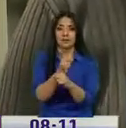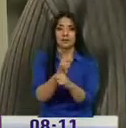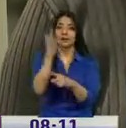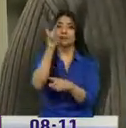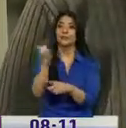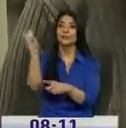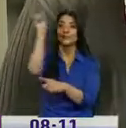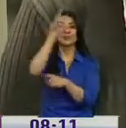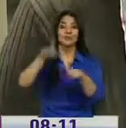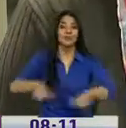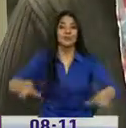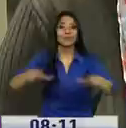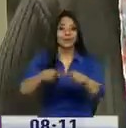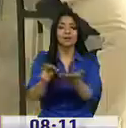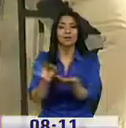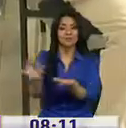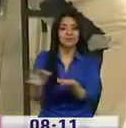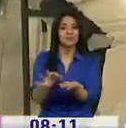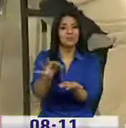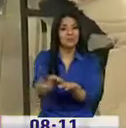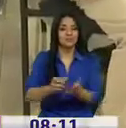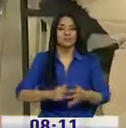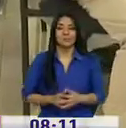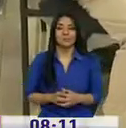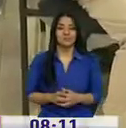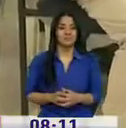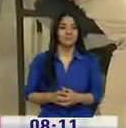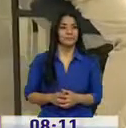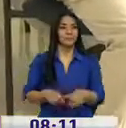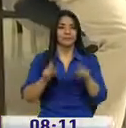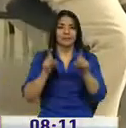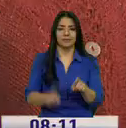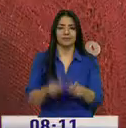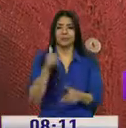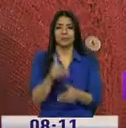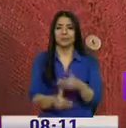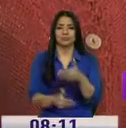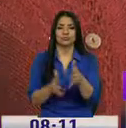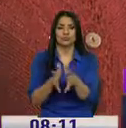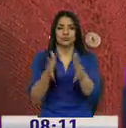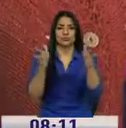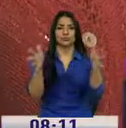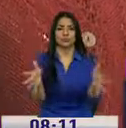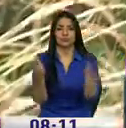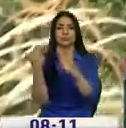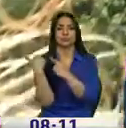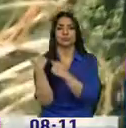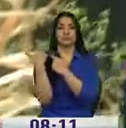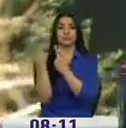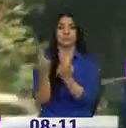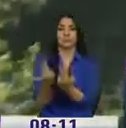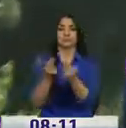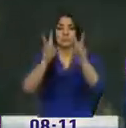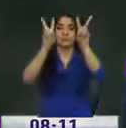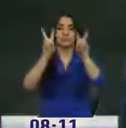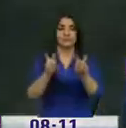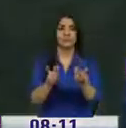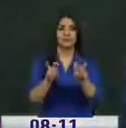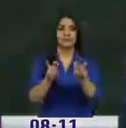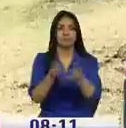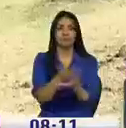atractivos turísticos es en la ruralidad. Señalan que debería existir un proceso más amplio sobre las competencias en temas como los